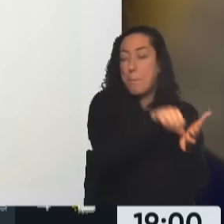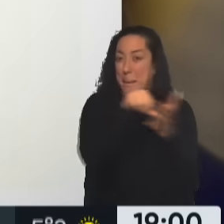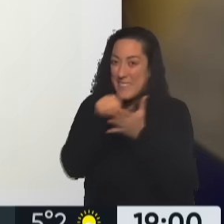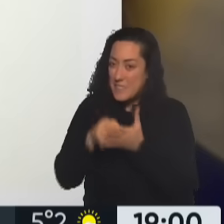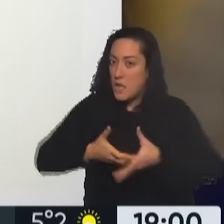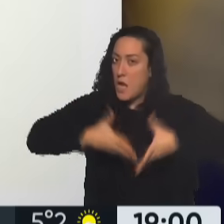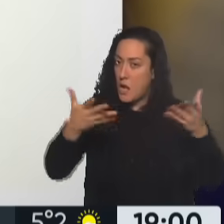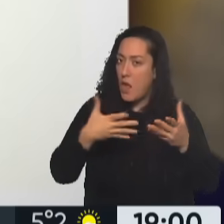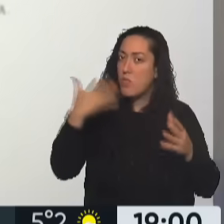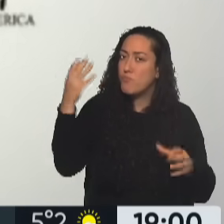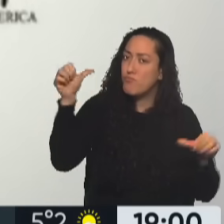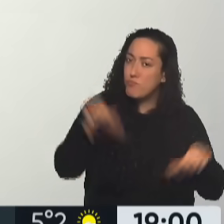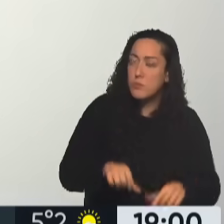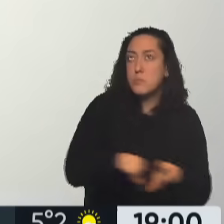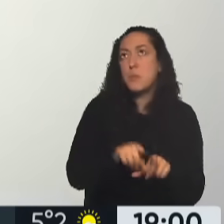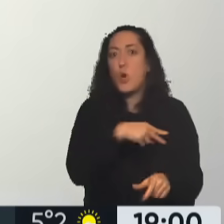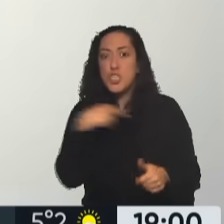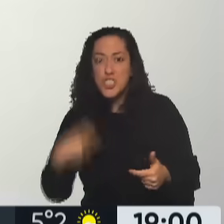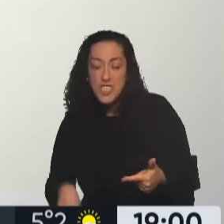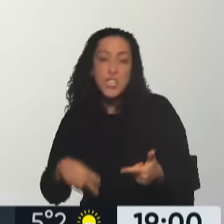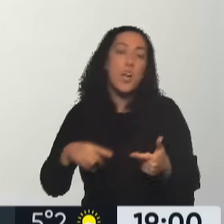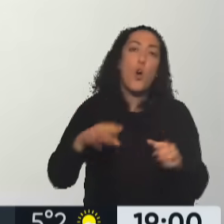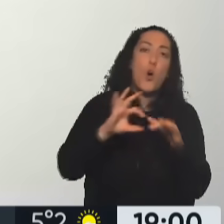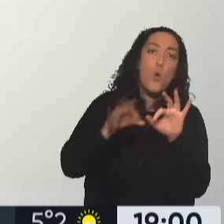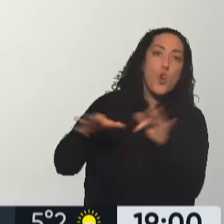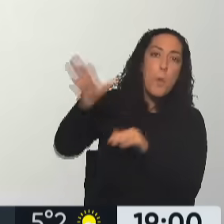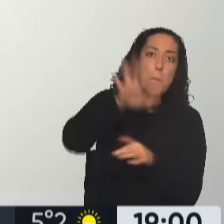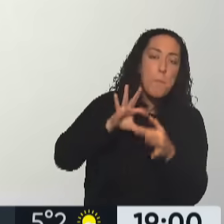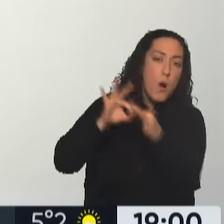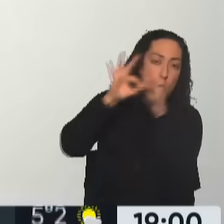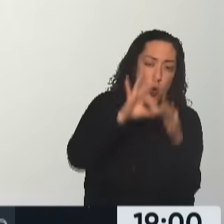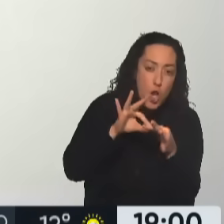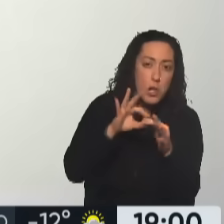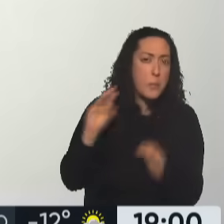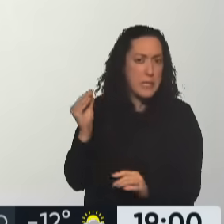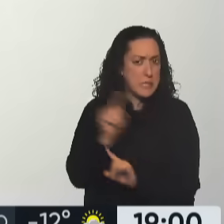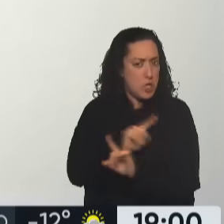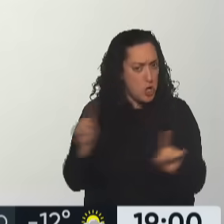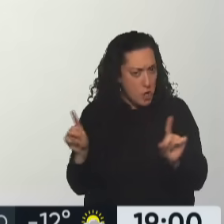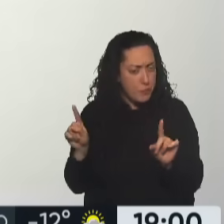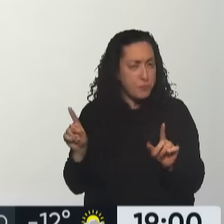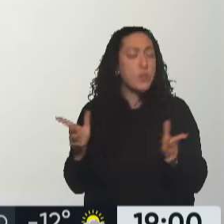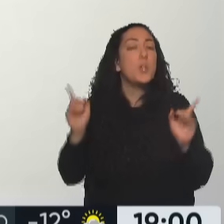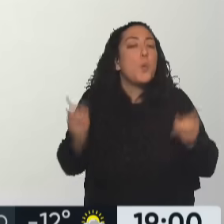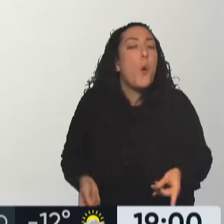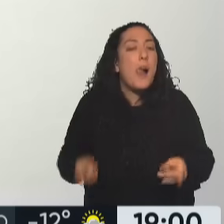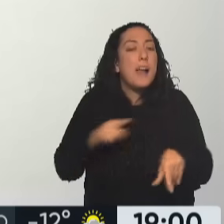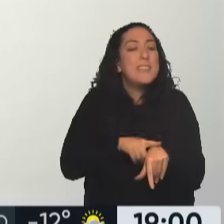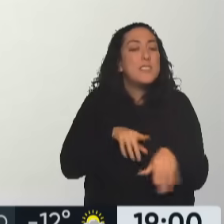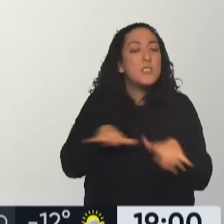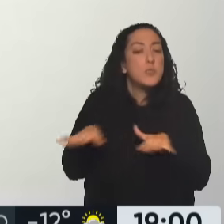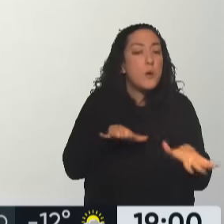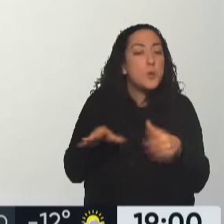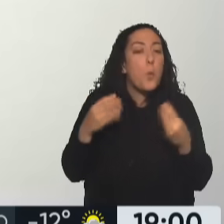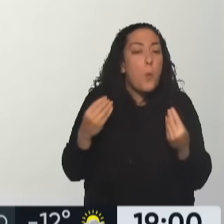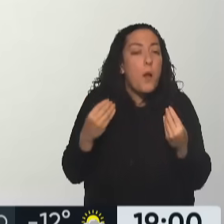podemos hablar ya sea de China o sea del bloque como la Unión Europea, que no es el caso con Brasil, pero en esta instancia lo que plantea es